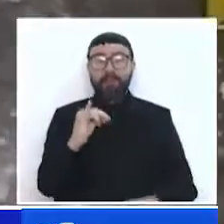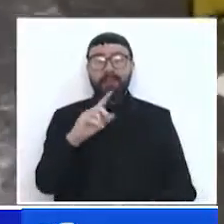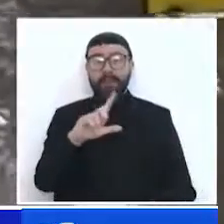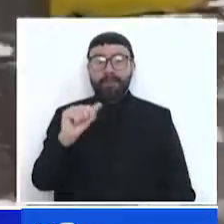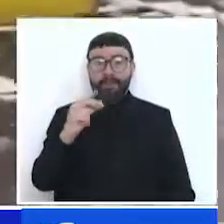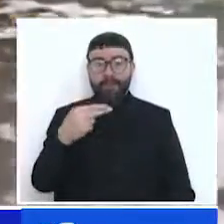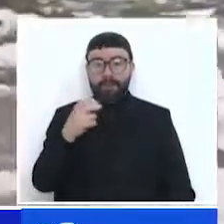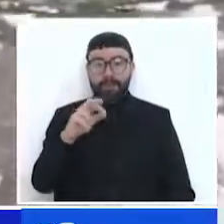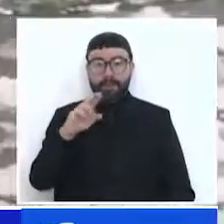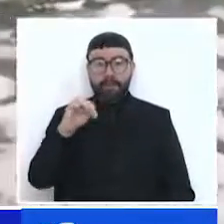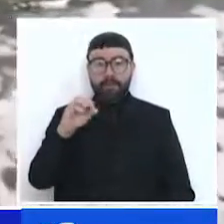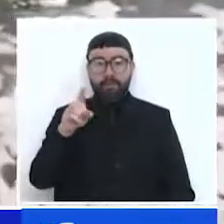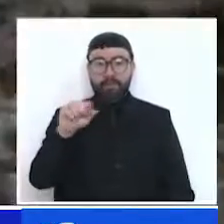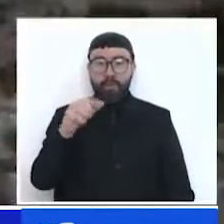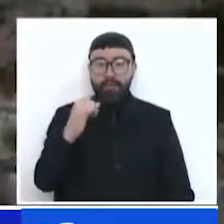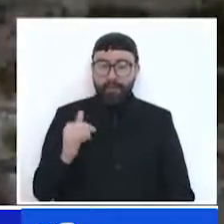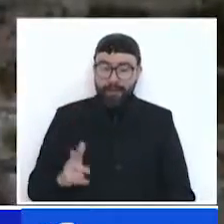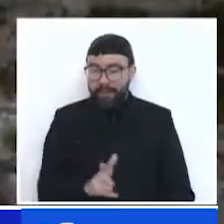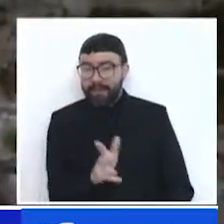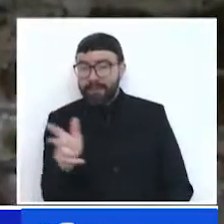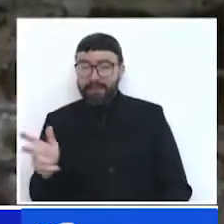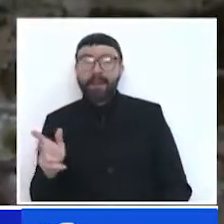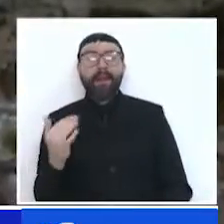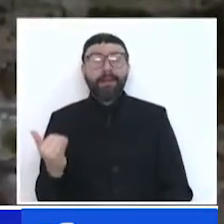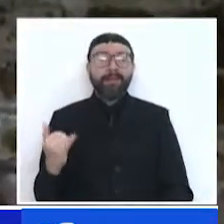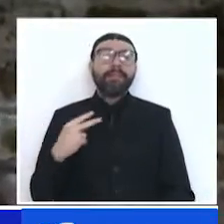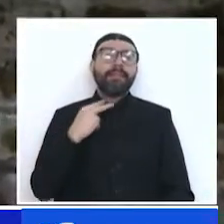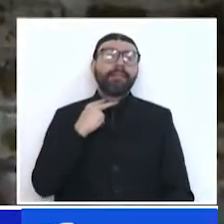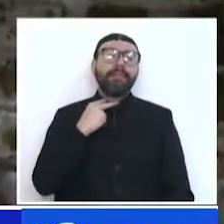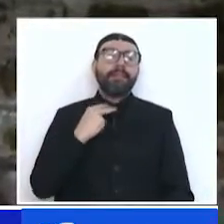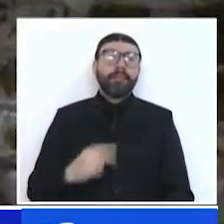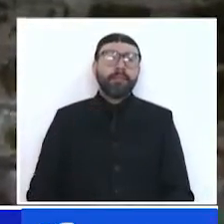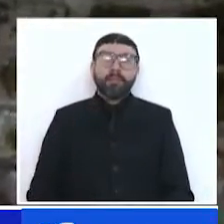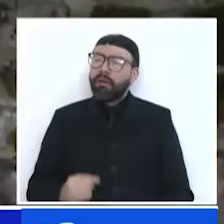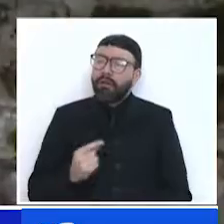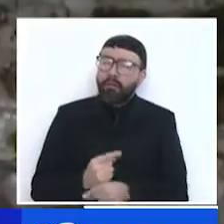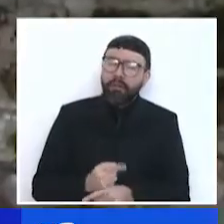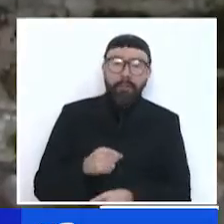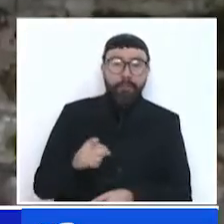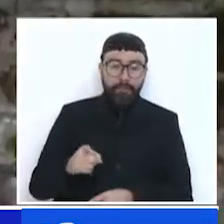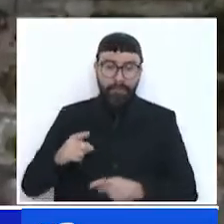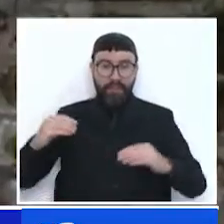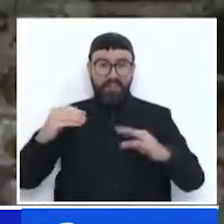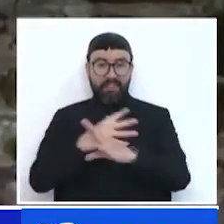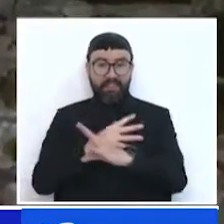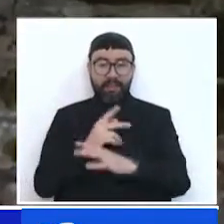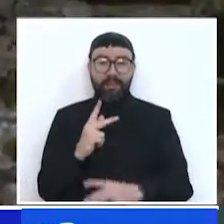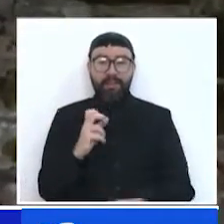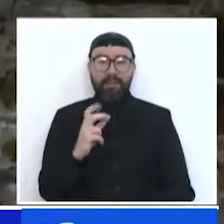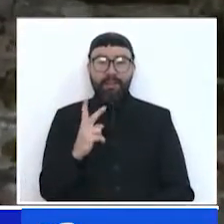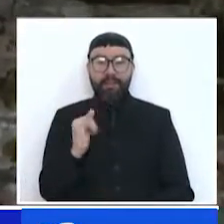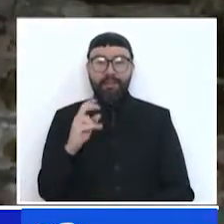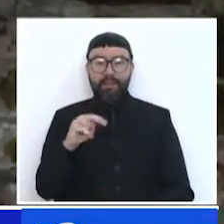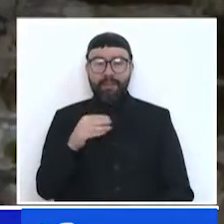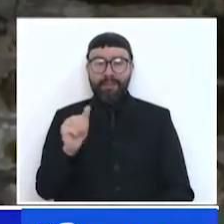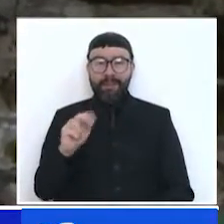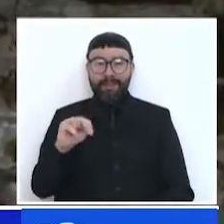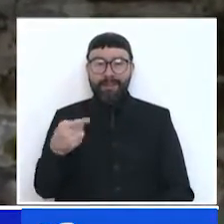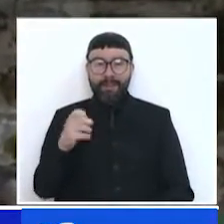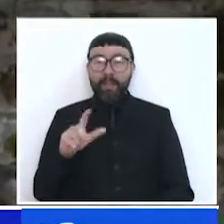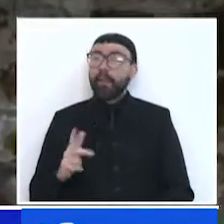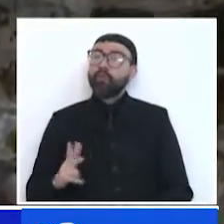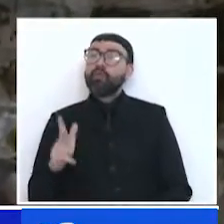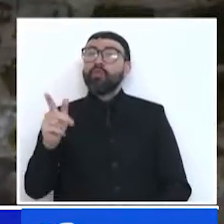la salida a Neira. Allí, específicamente en la avenida Kevin Ángel, entrada a Villahermosa, se